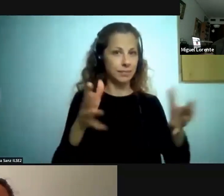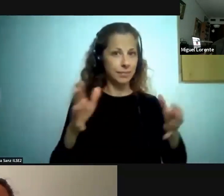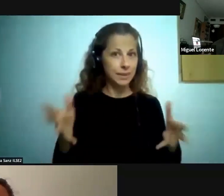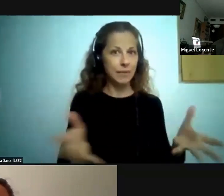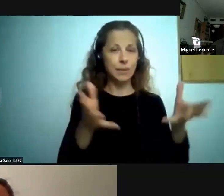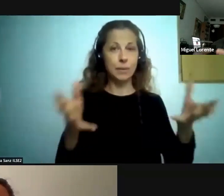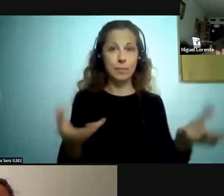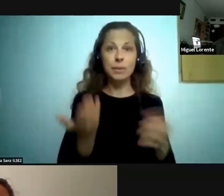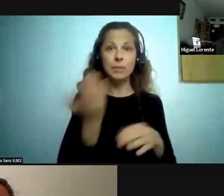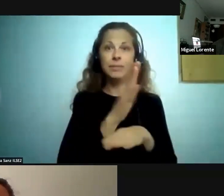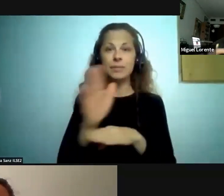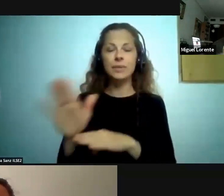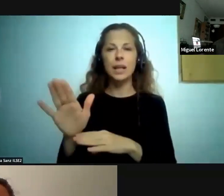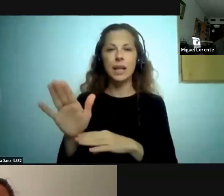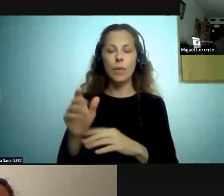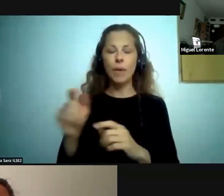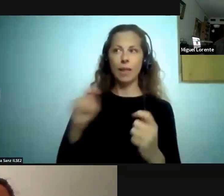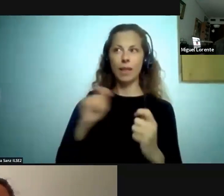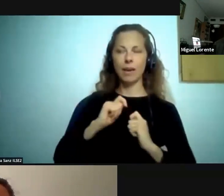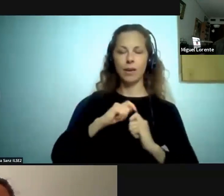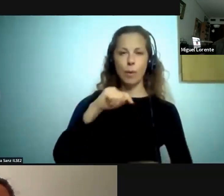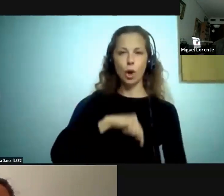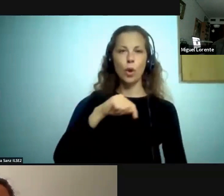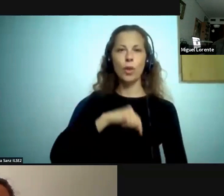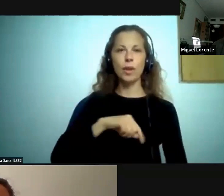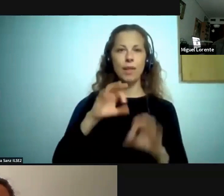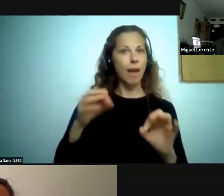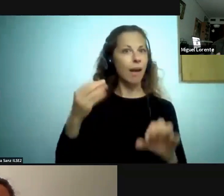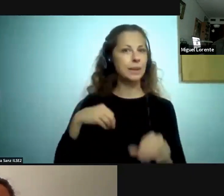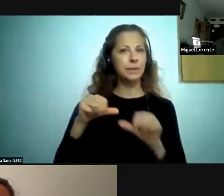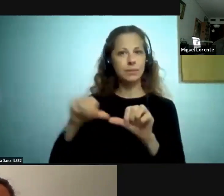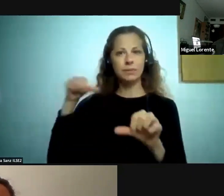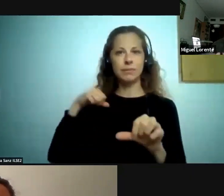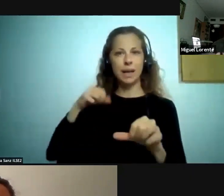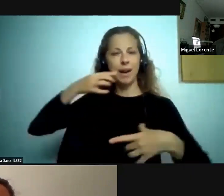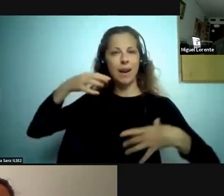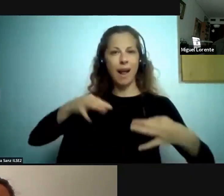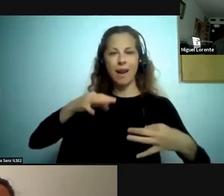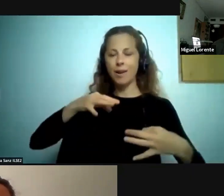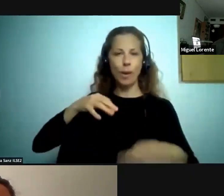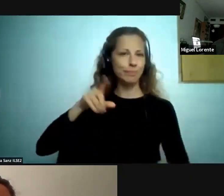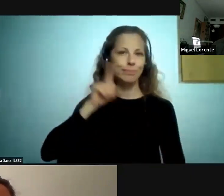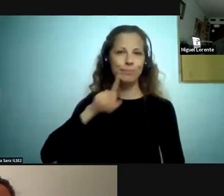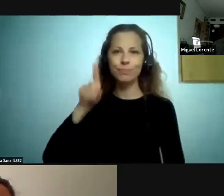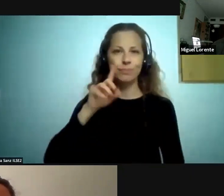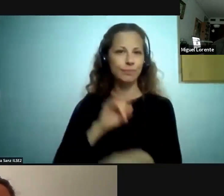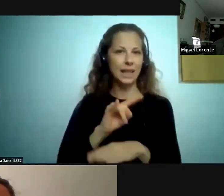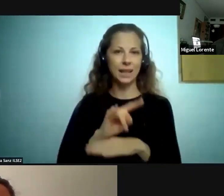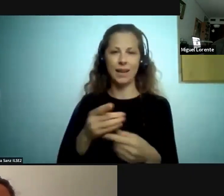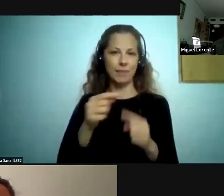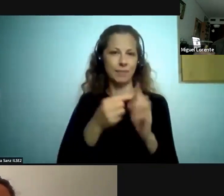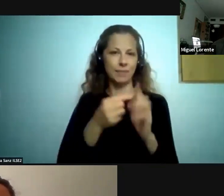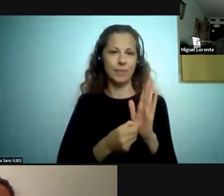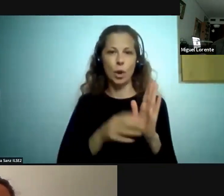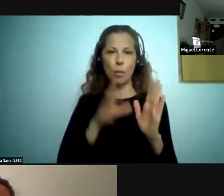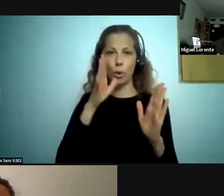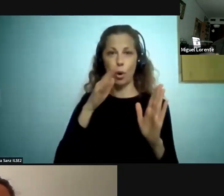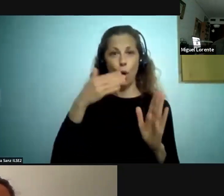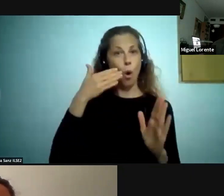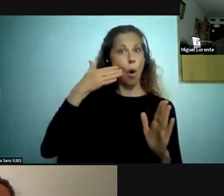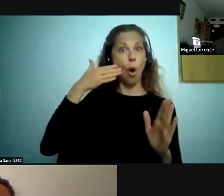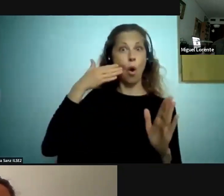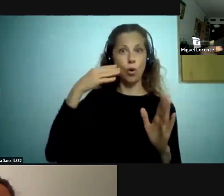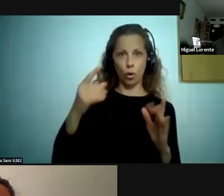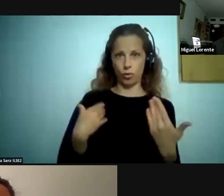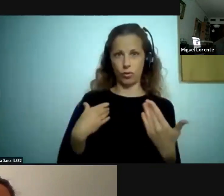permite tomar conciencia de la mentira sobre la que estaba construida la realidad. Porque pensar que la clave estaba en el honor hasta el 89, que